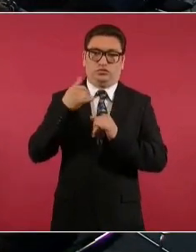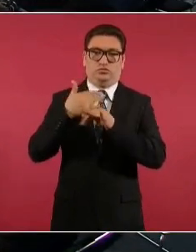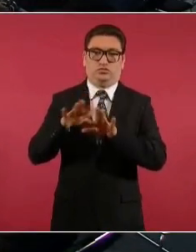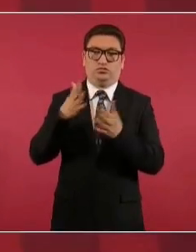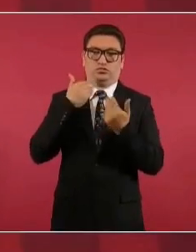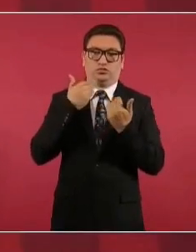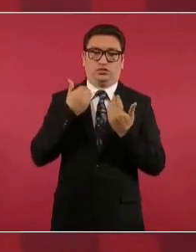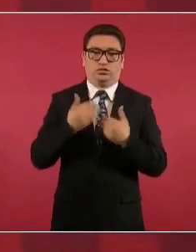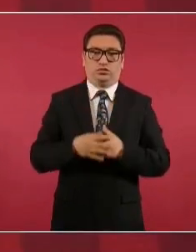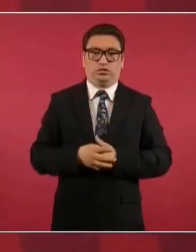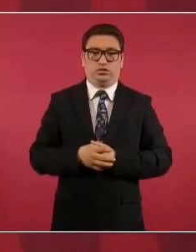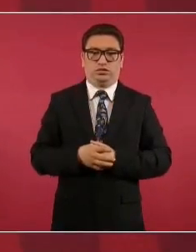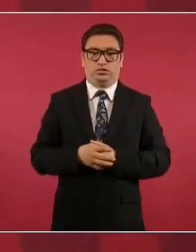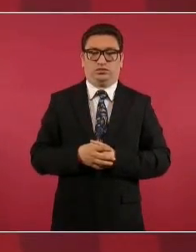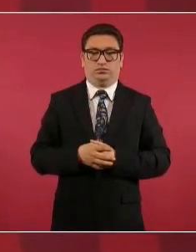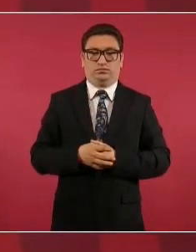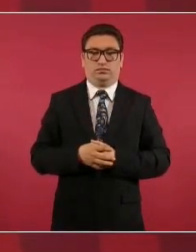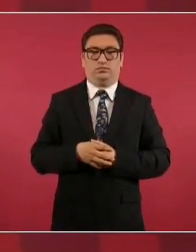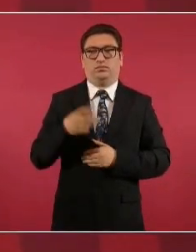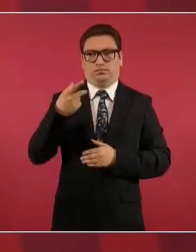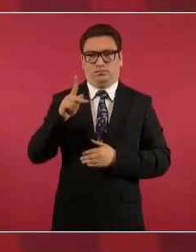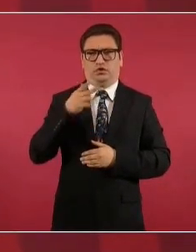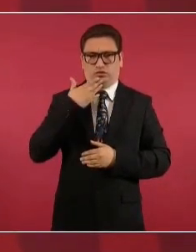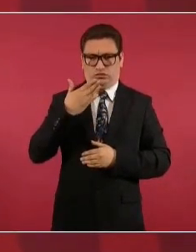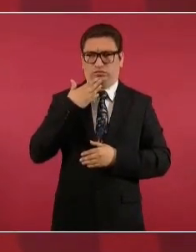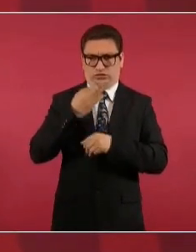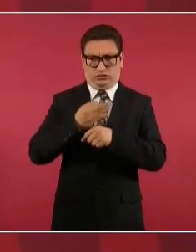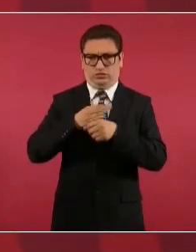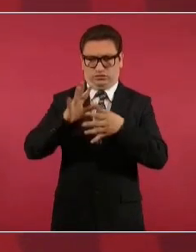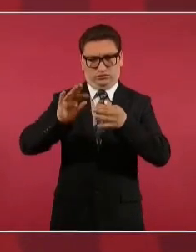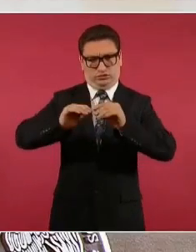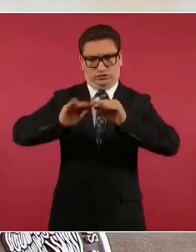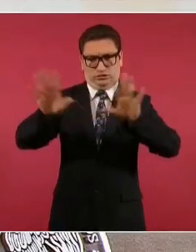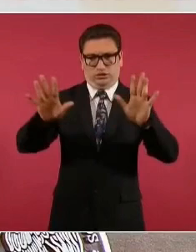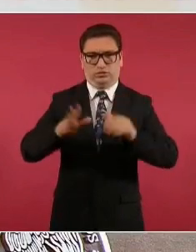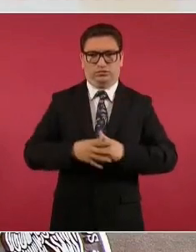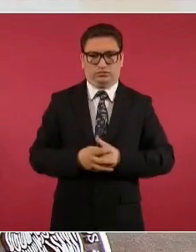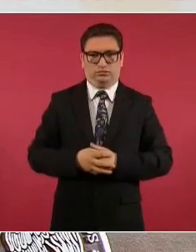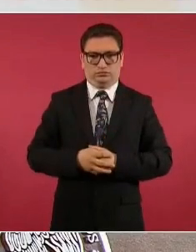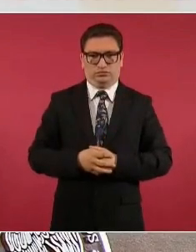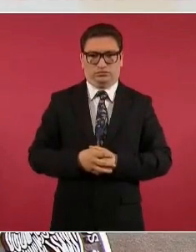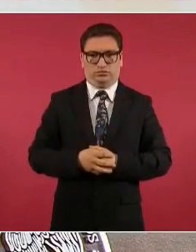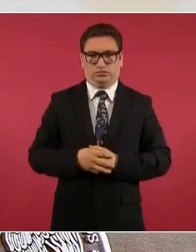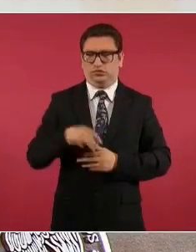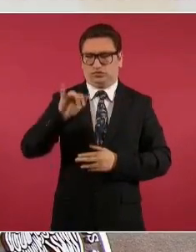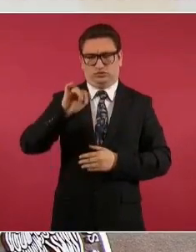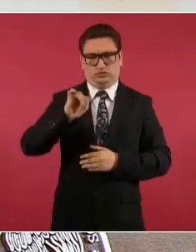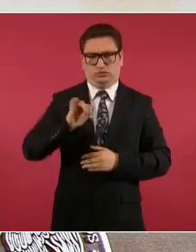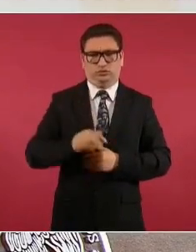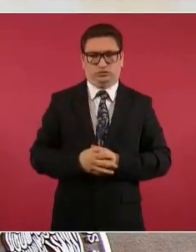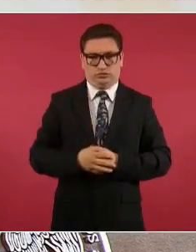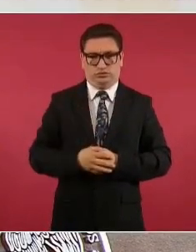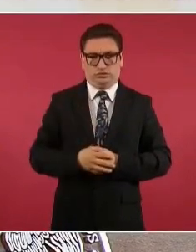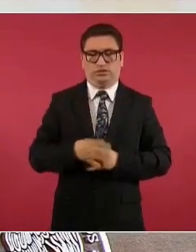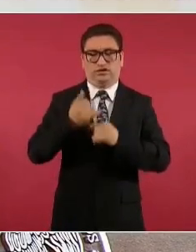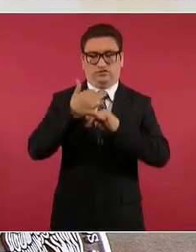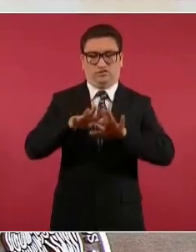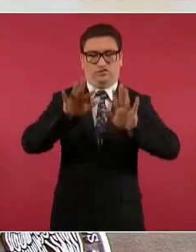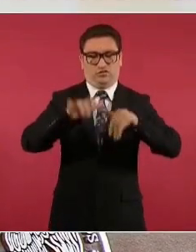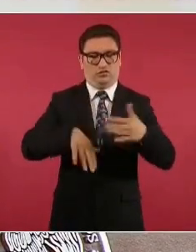información entonces. Pero qué bien que lo estamos aclarando. Sí, sí. Sí. Entonces, en el